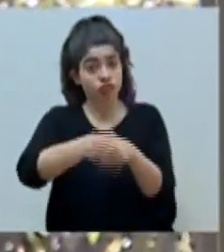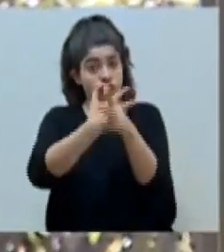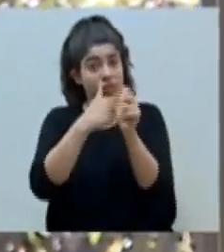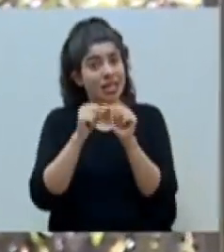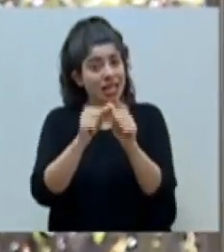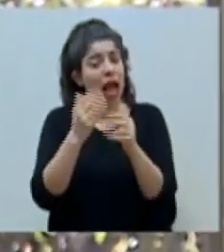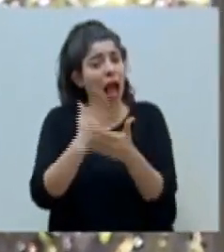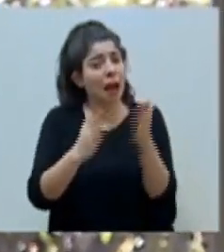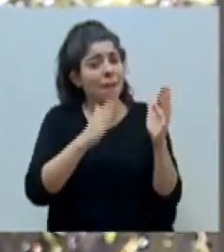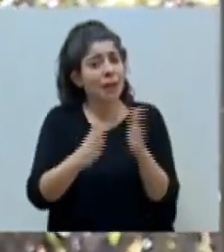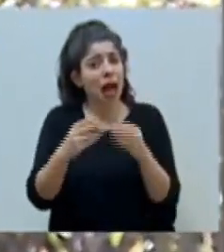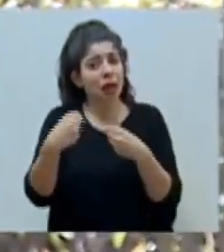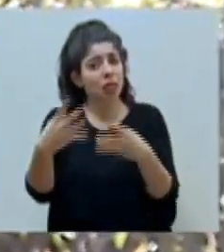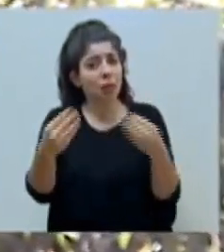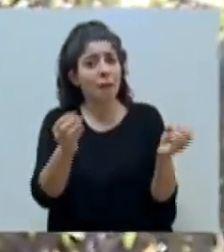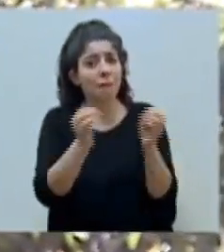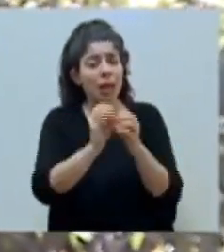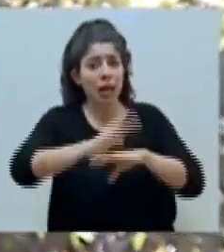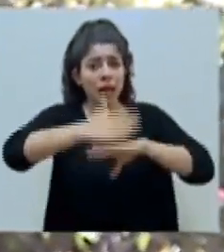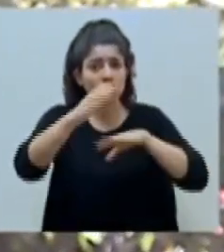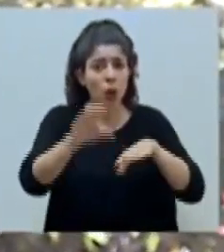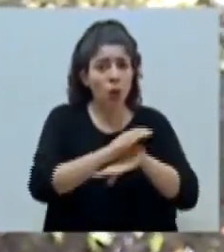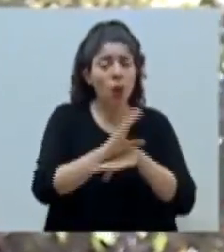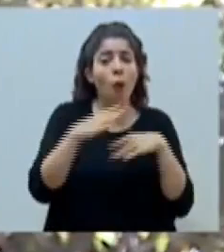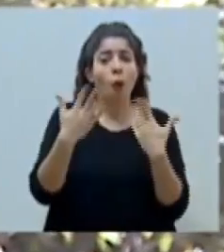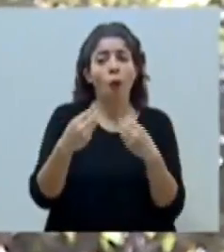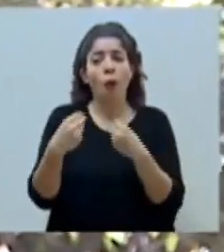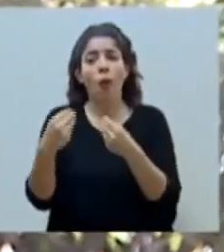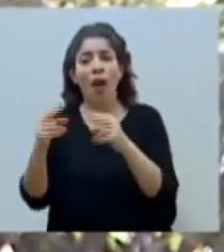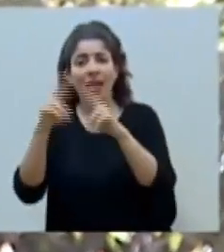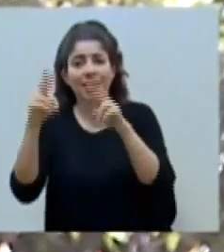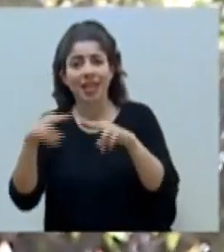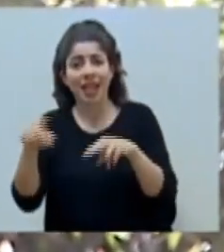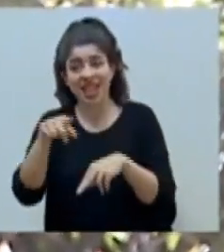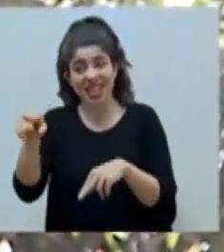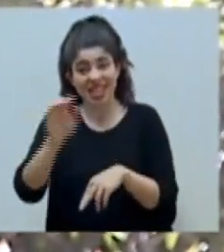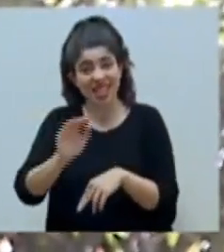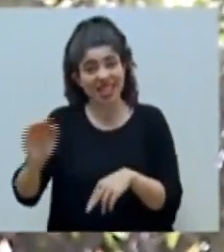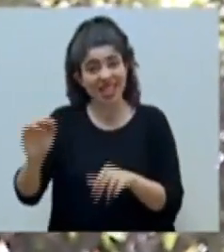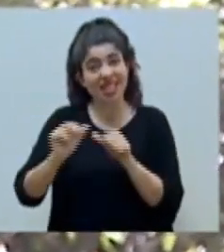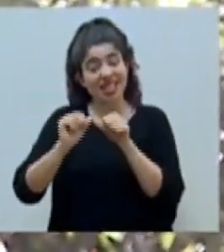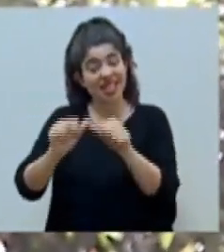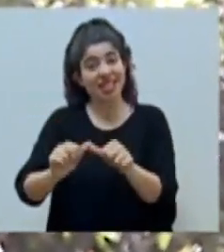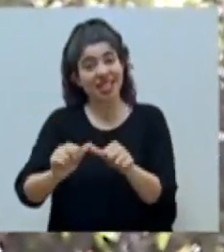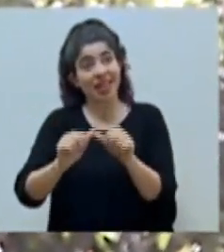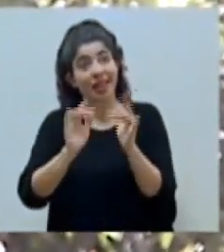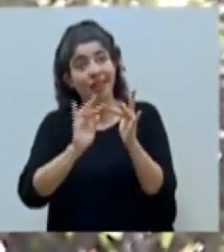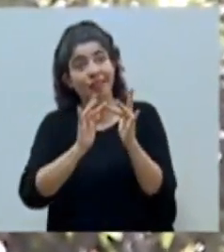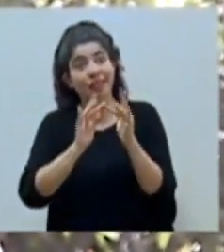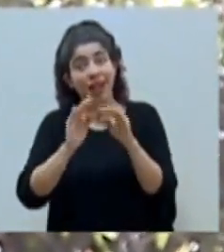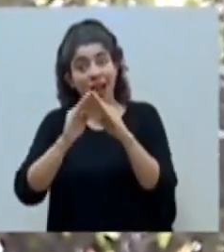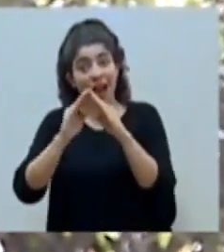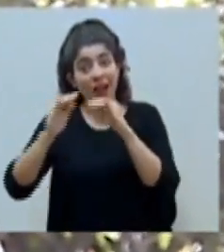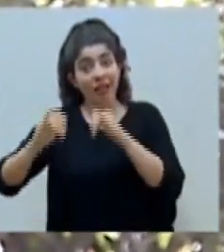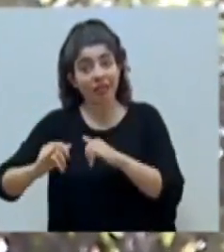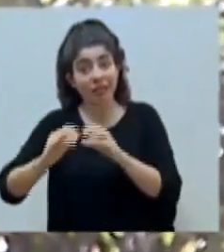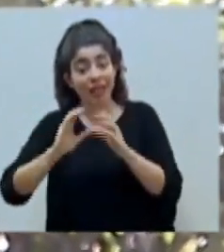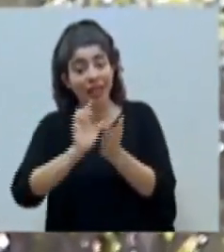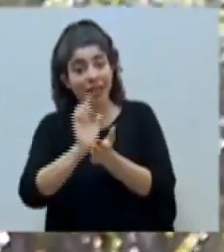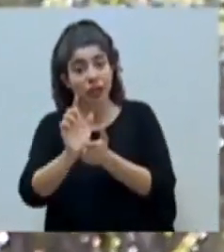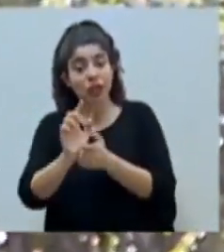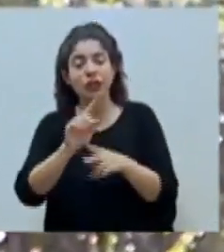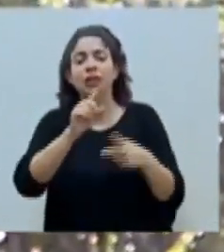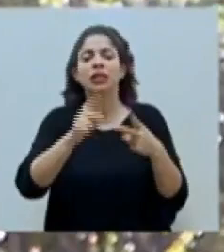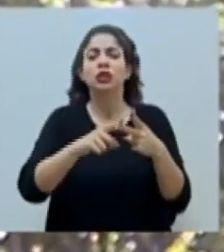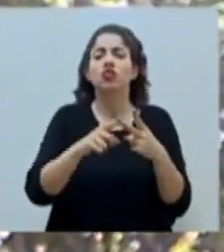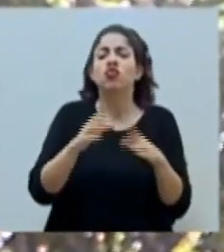¿hay algún plan para dotar de más computadoras o dar internet a los niños que van a seguir recibiendo las lecciones desde su casa? En segundo lugar, ¿qué cuidados